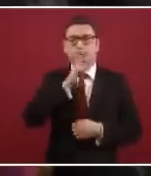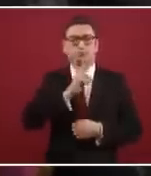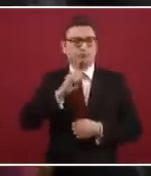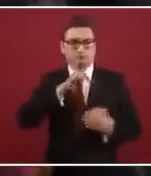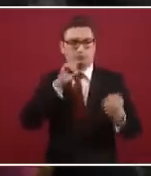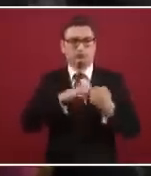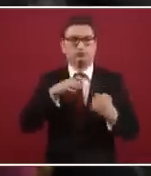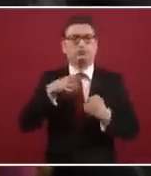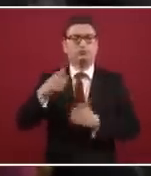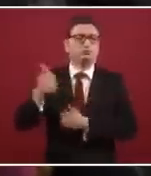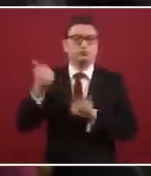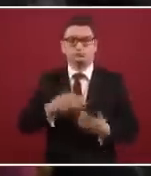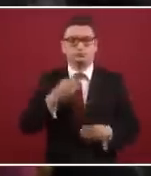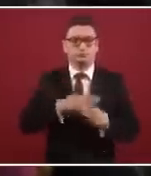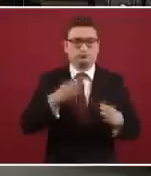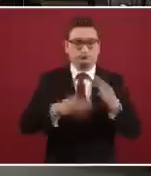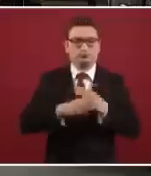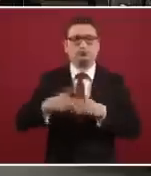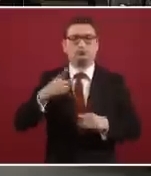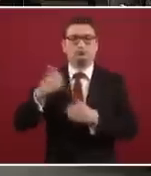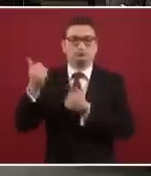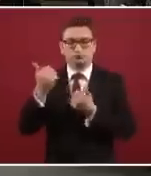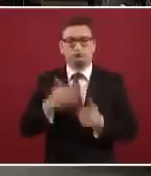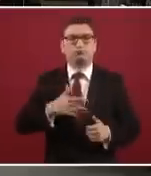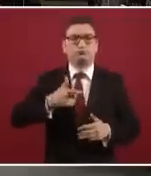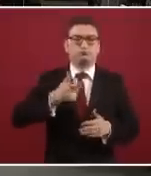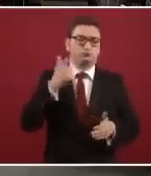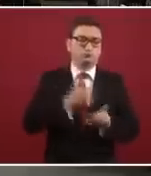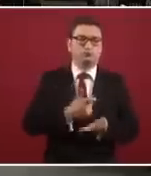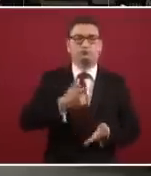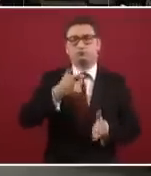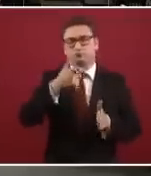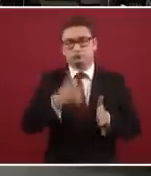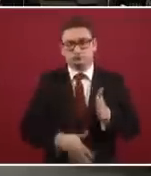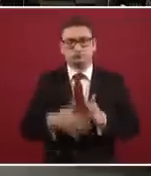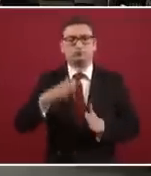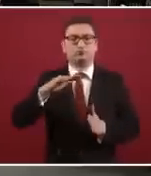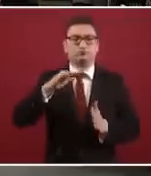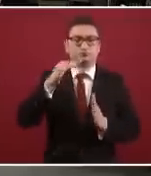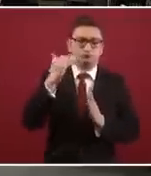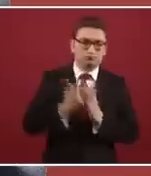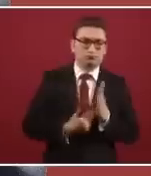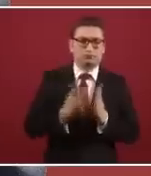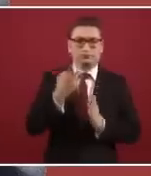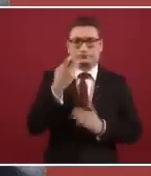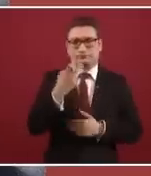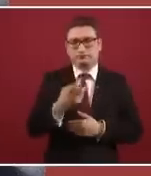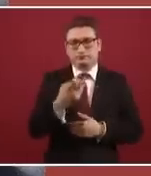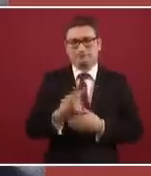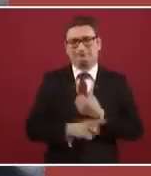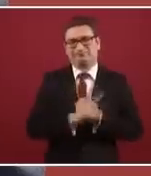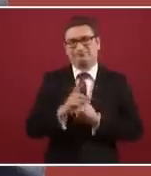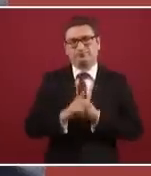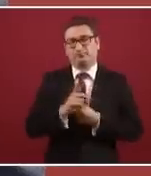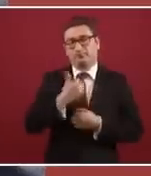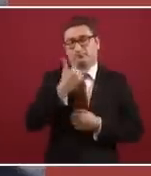para meter mercancía a precios muy bajos, subvaluada, y eso le está dando, perdón por la frase coloquial, en la